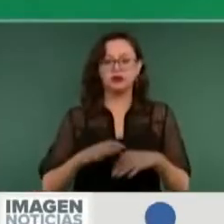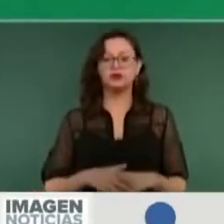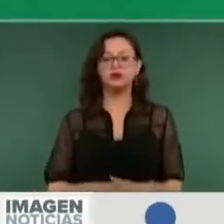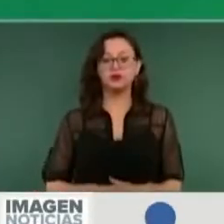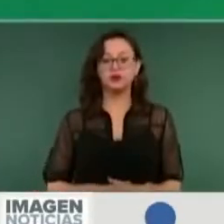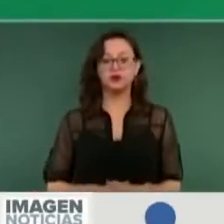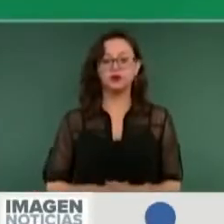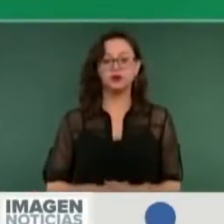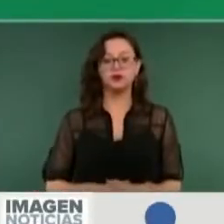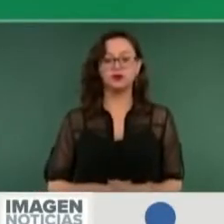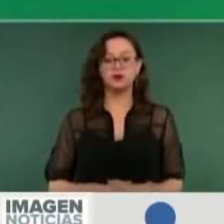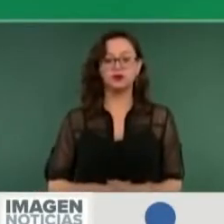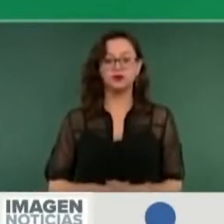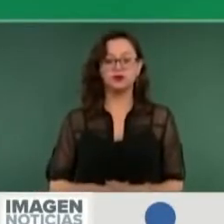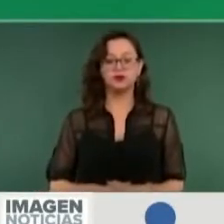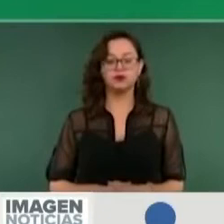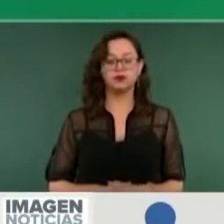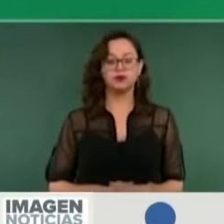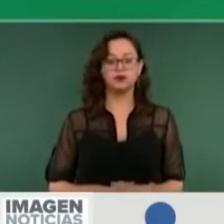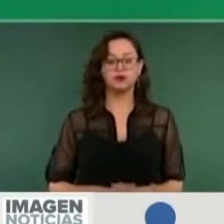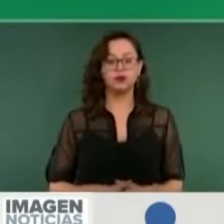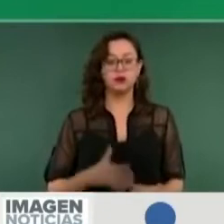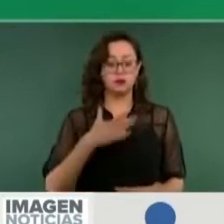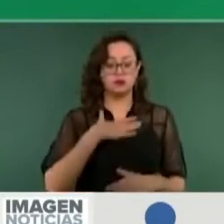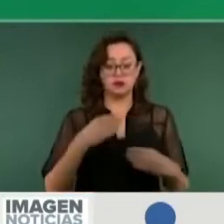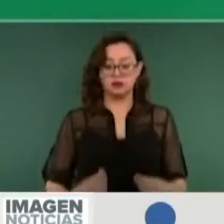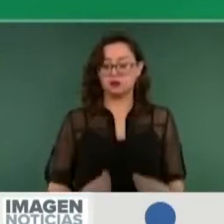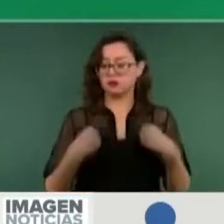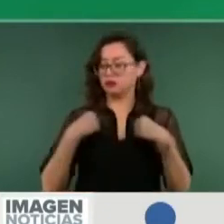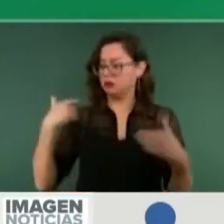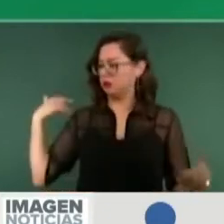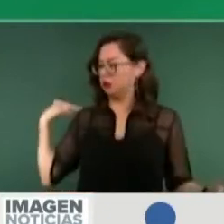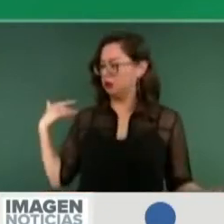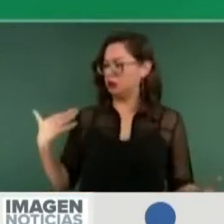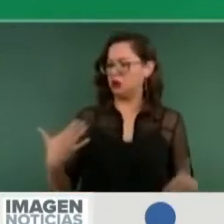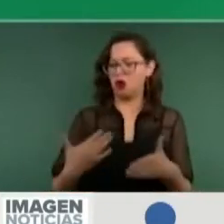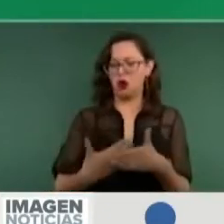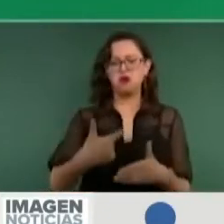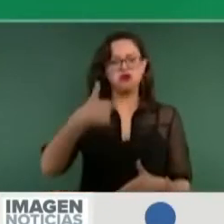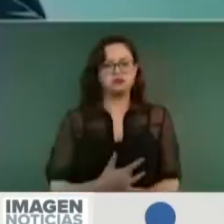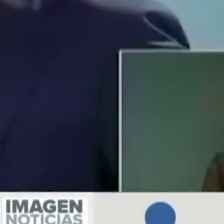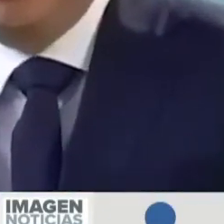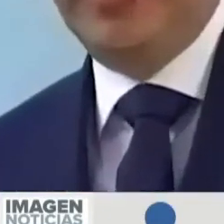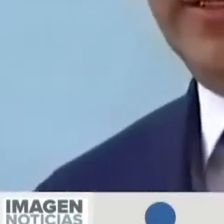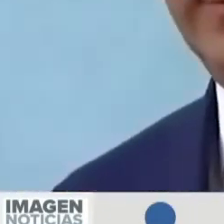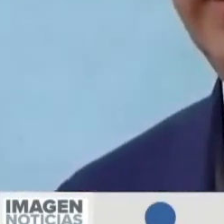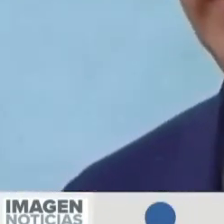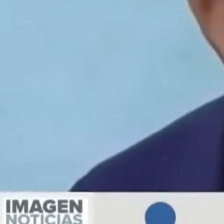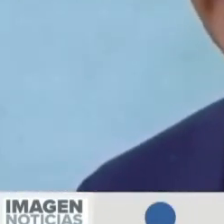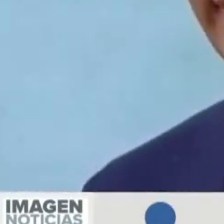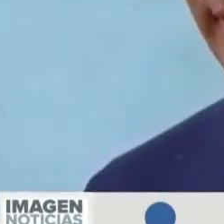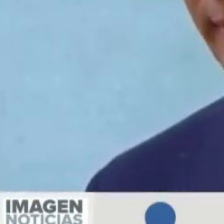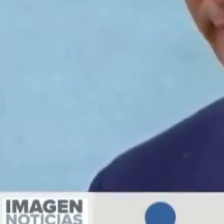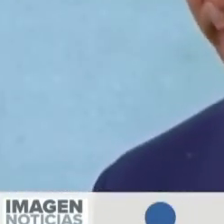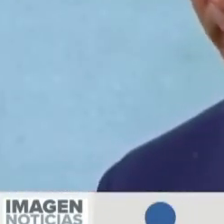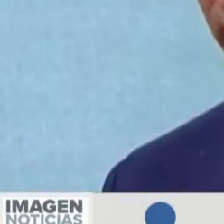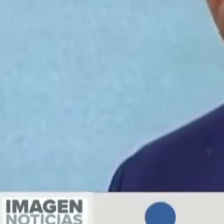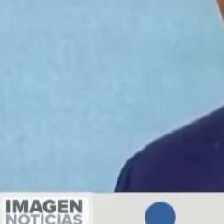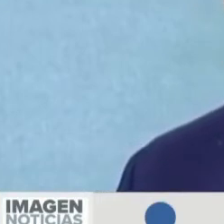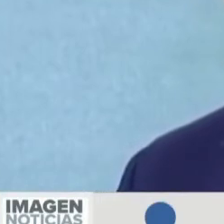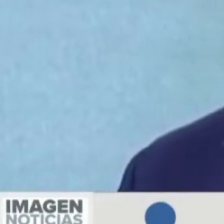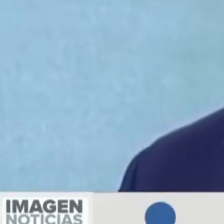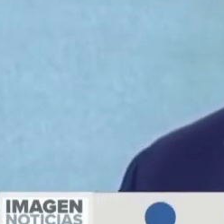En mi vida siempre he dado la cara y hoy no será la excepción.